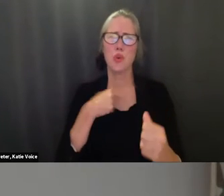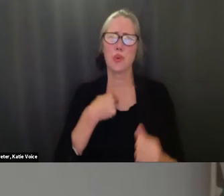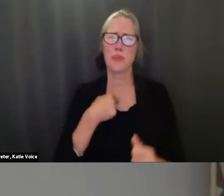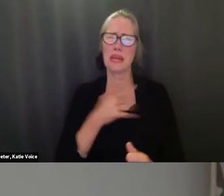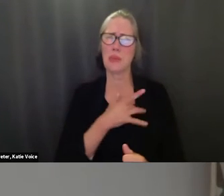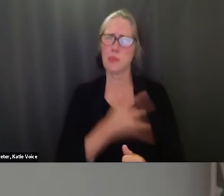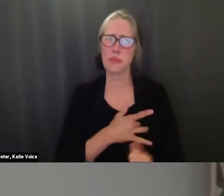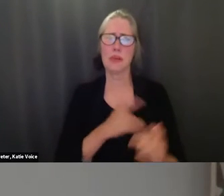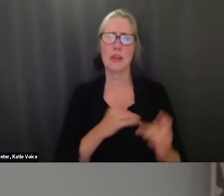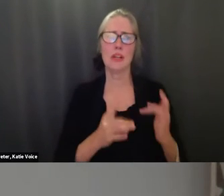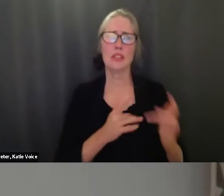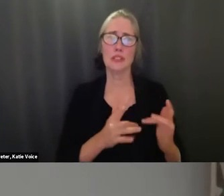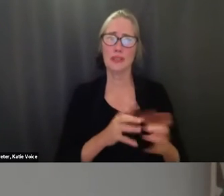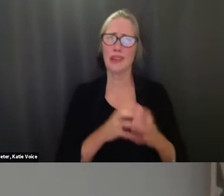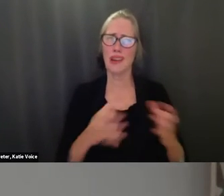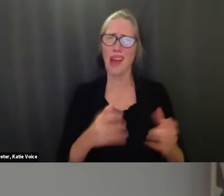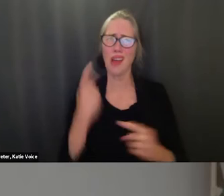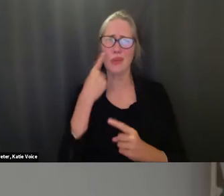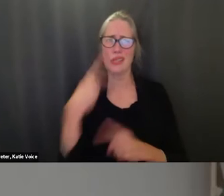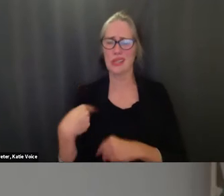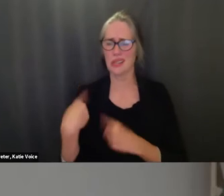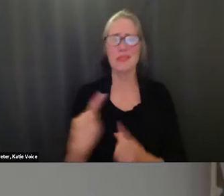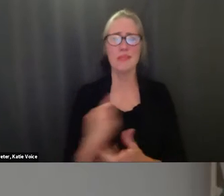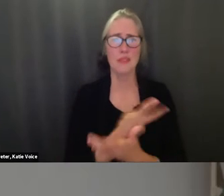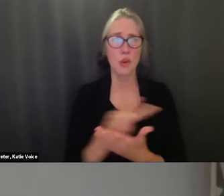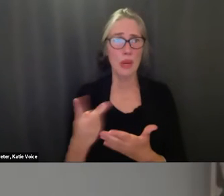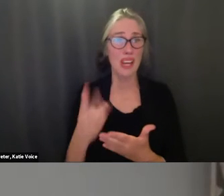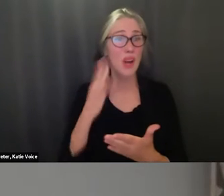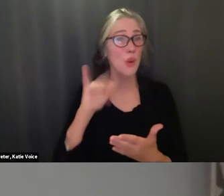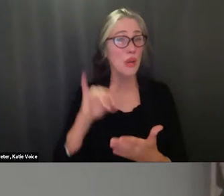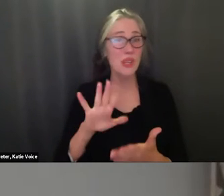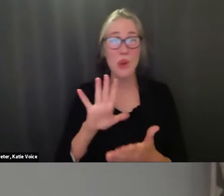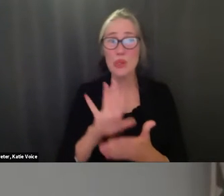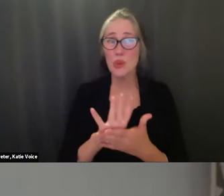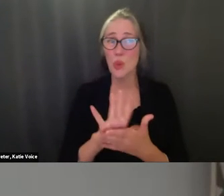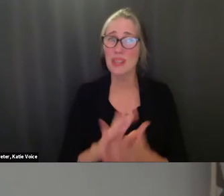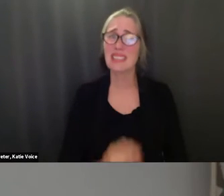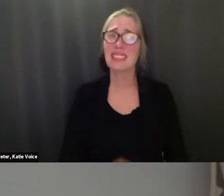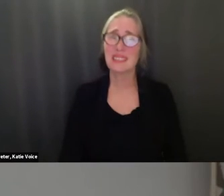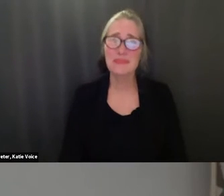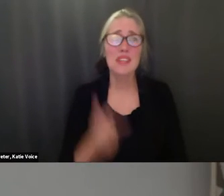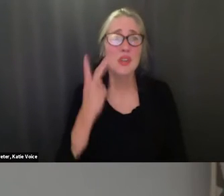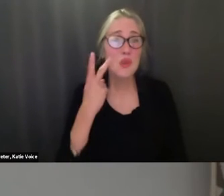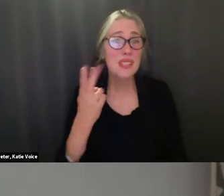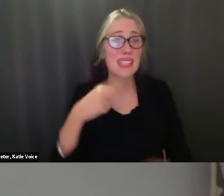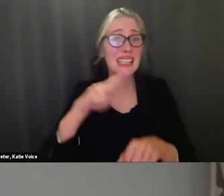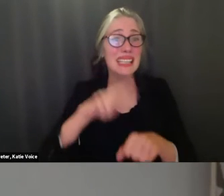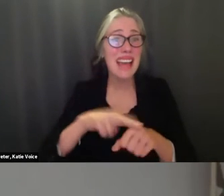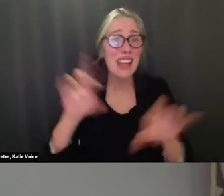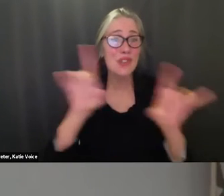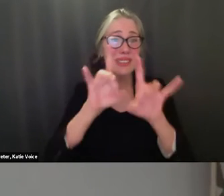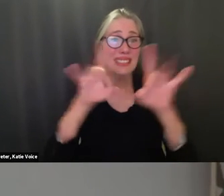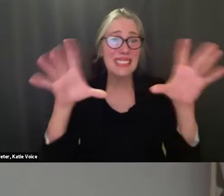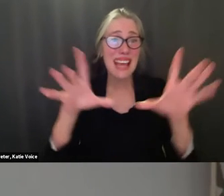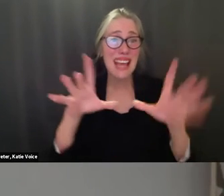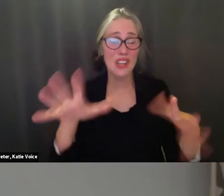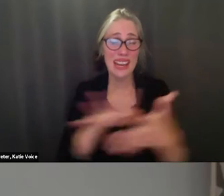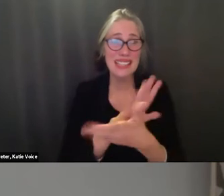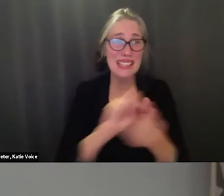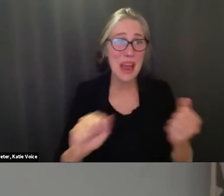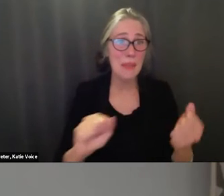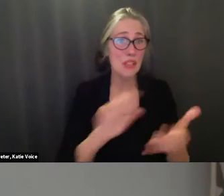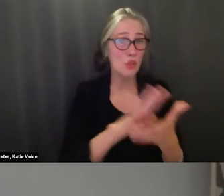que me ha generado inquietud en las últimas semanas. Sabemos que las escuelas no son inmunes a la destrucción causada por los desastres